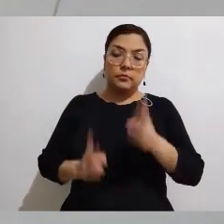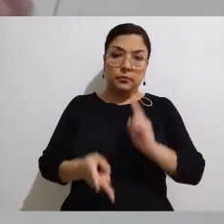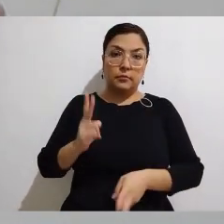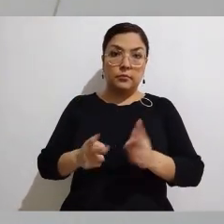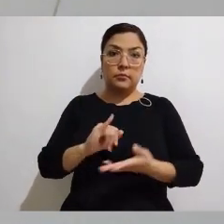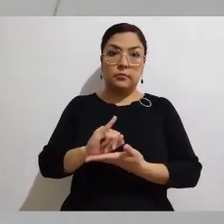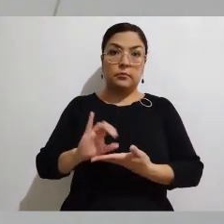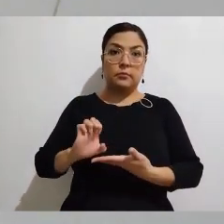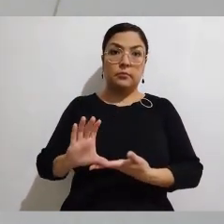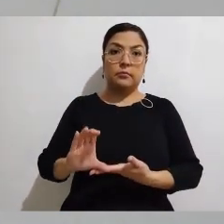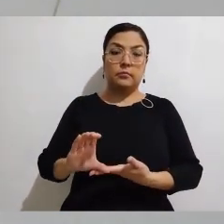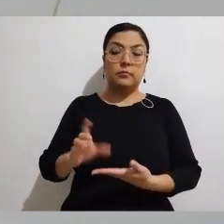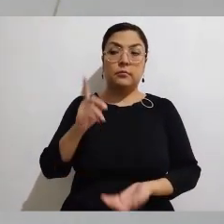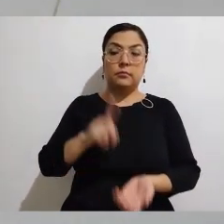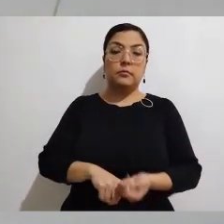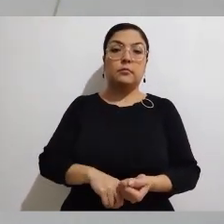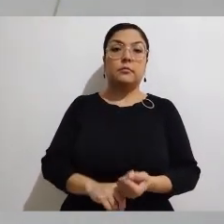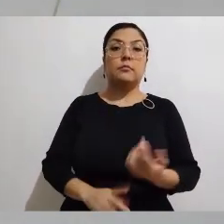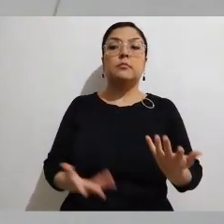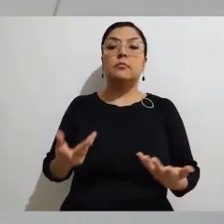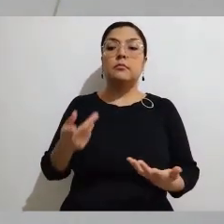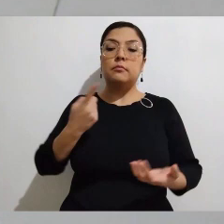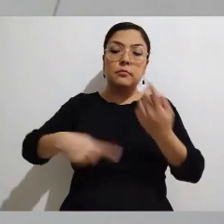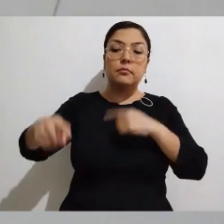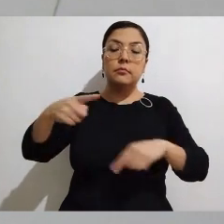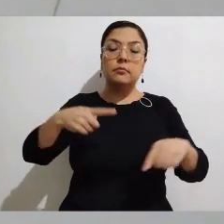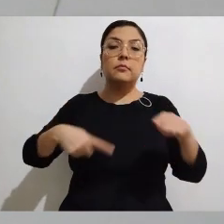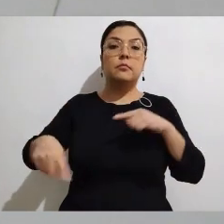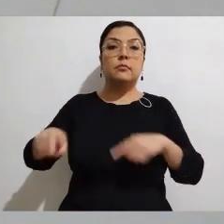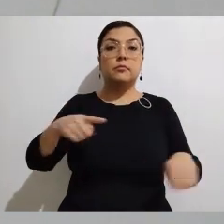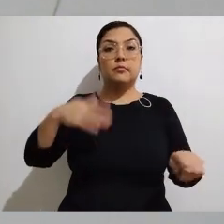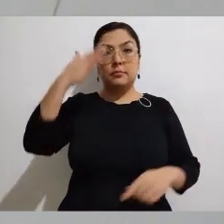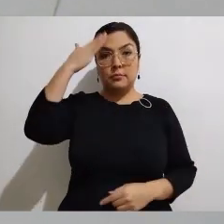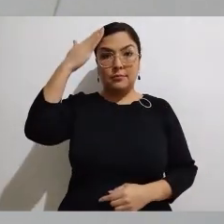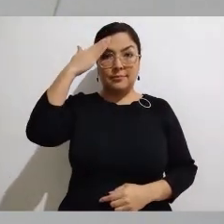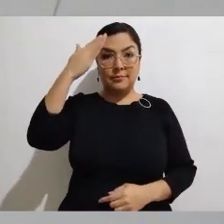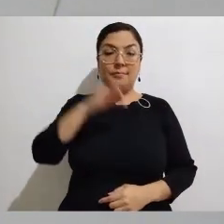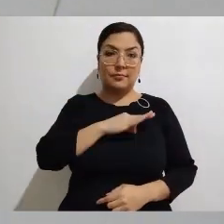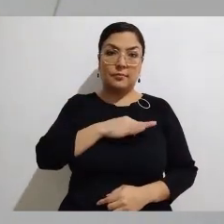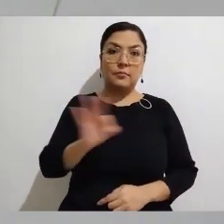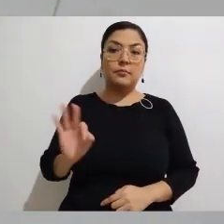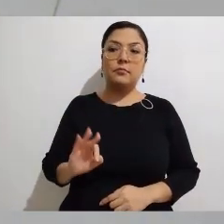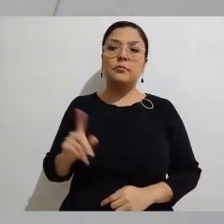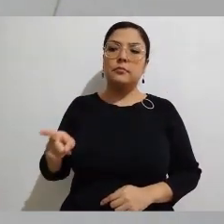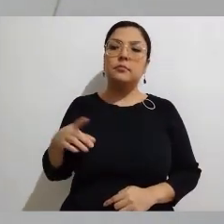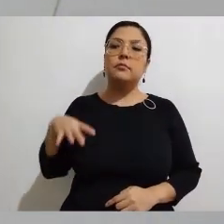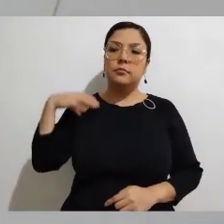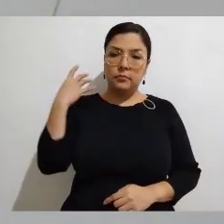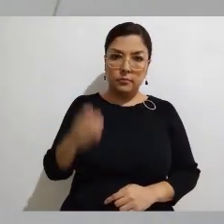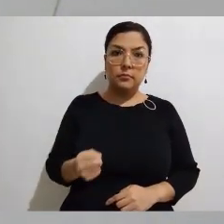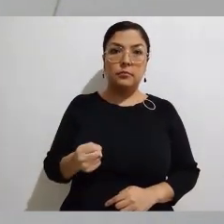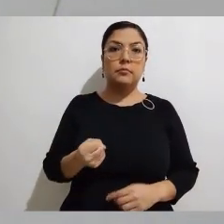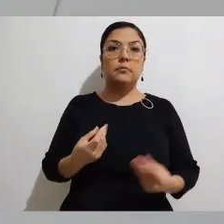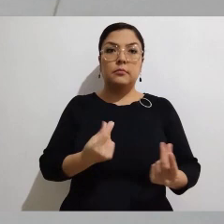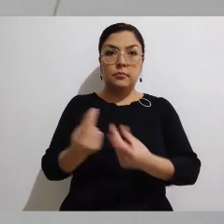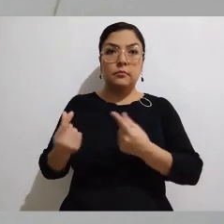y cómo toda esa parte de la administración interna, la administración ejecutiva, está trabajando duro para poder